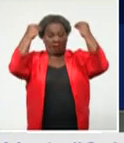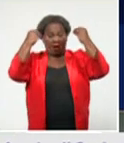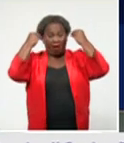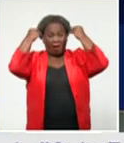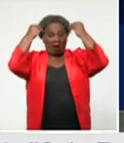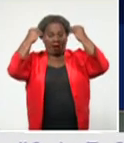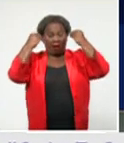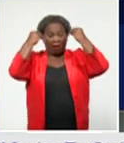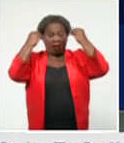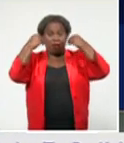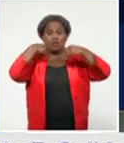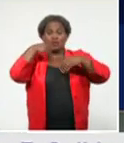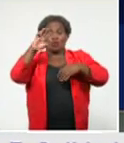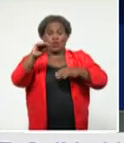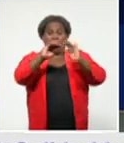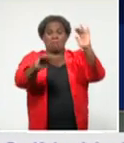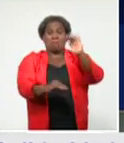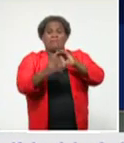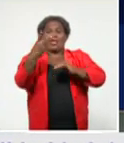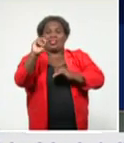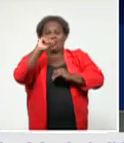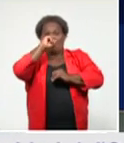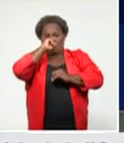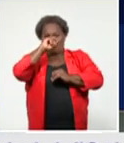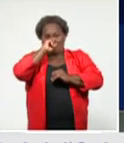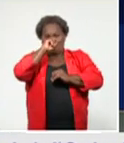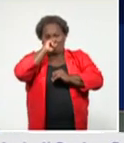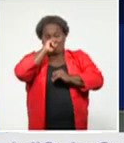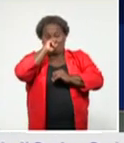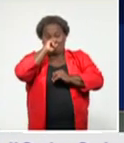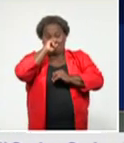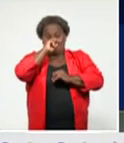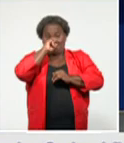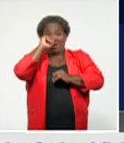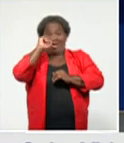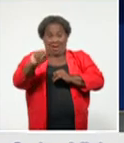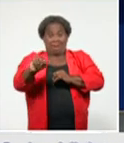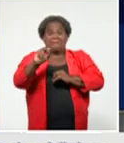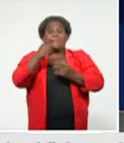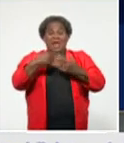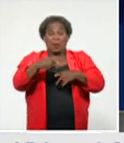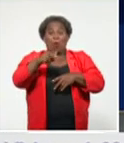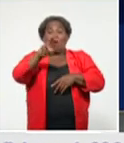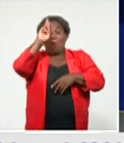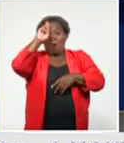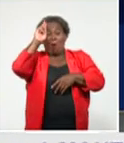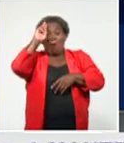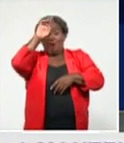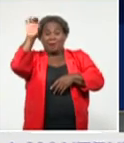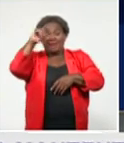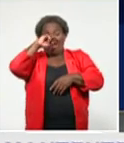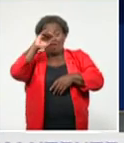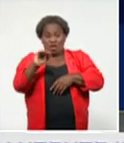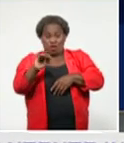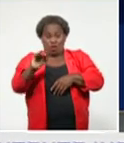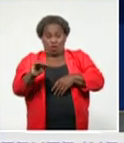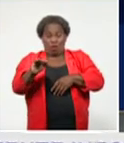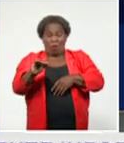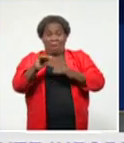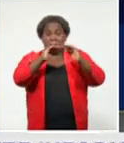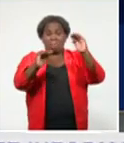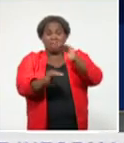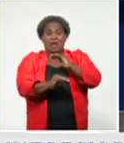yo digo menores de 20 años, en el análisis que hace pediatría, ellos consideran menores o